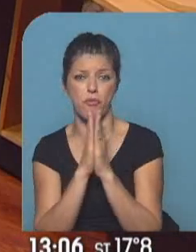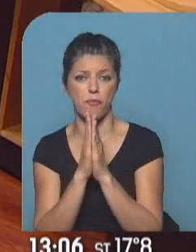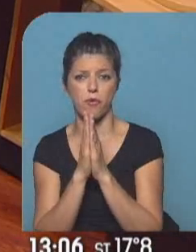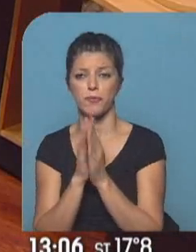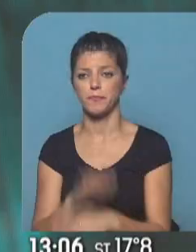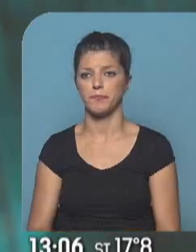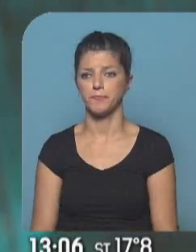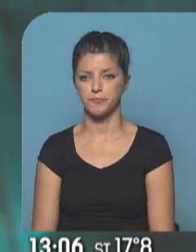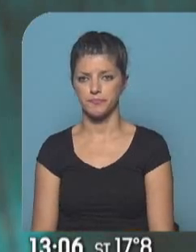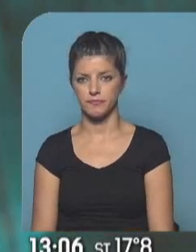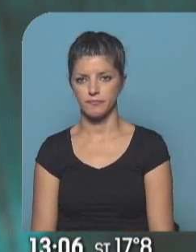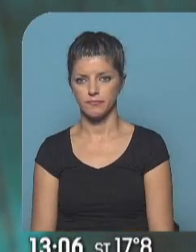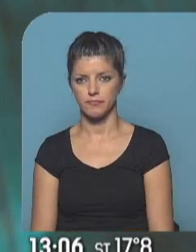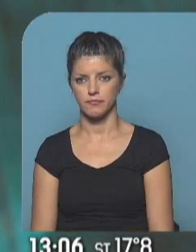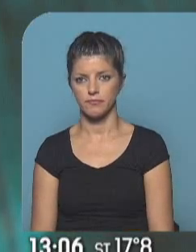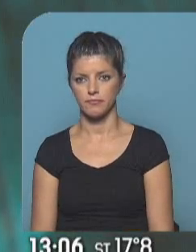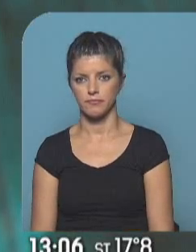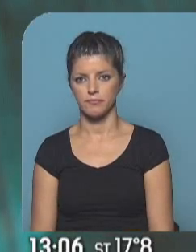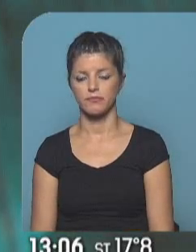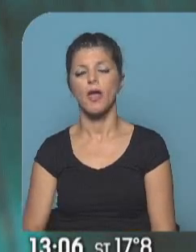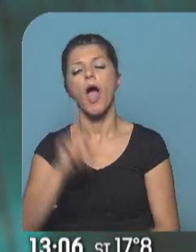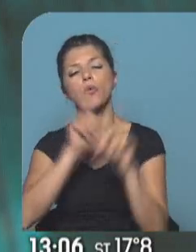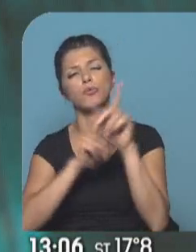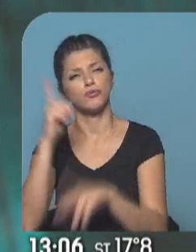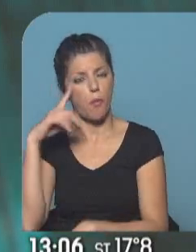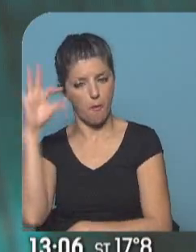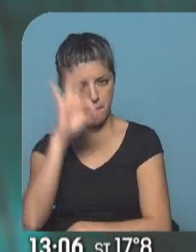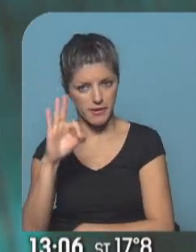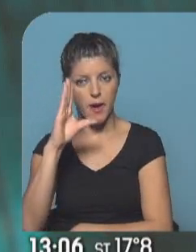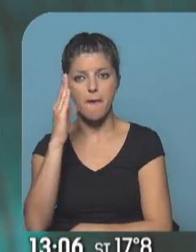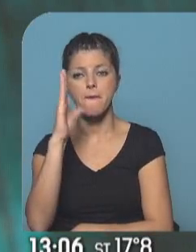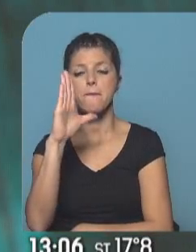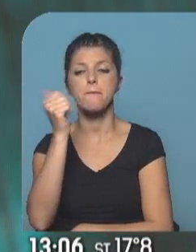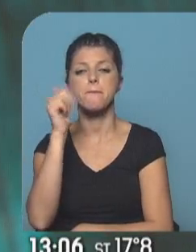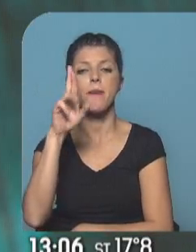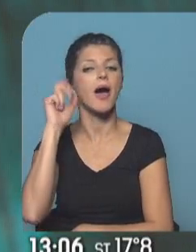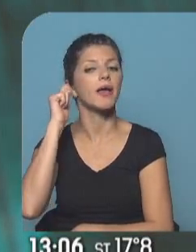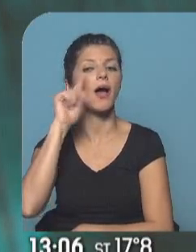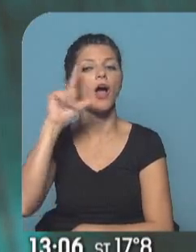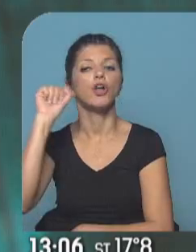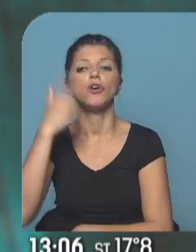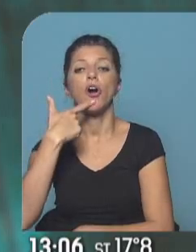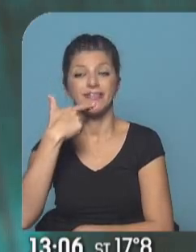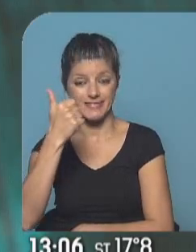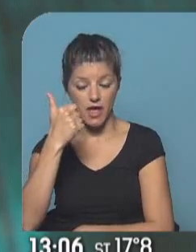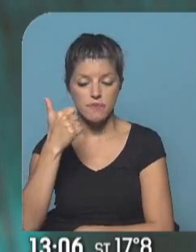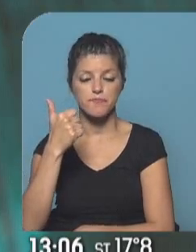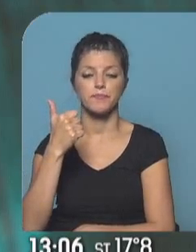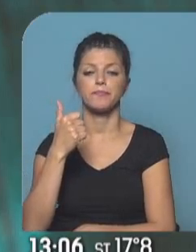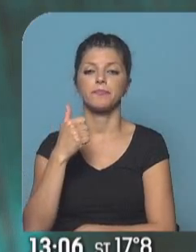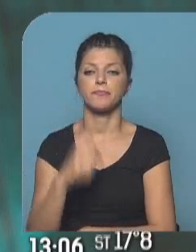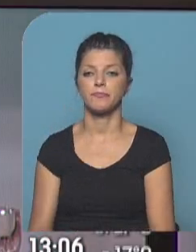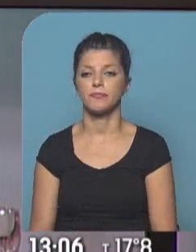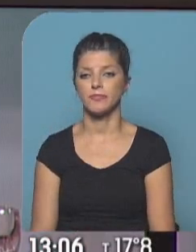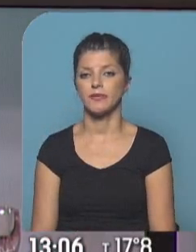siendo esto, bueno, hay quienes opinan, como Mario Vargas Llosa, que tiene una posición mucho más dura con Venezuela, con la Venezuela de Maduro, que